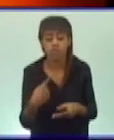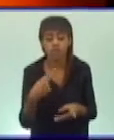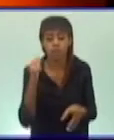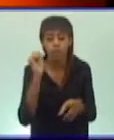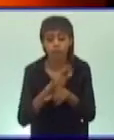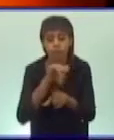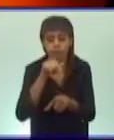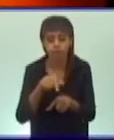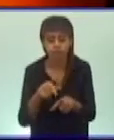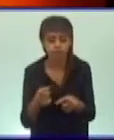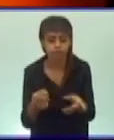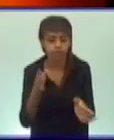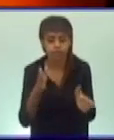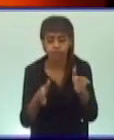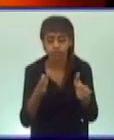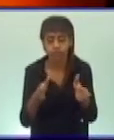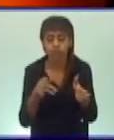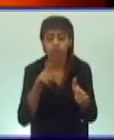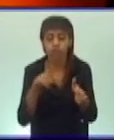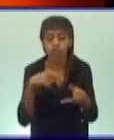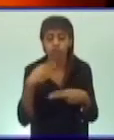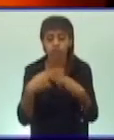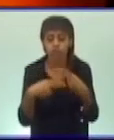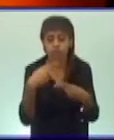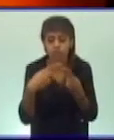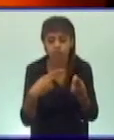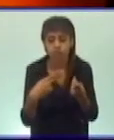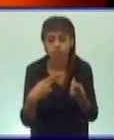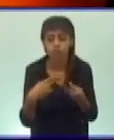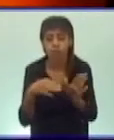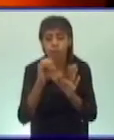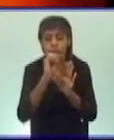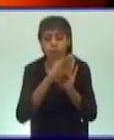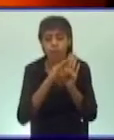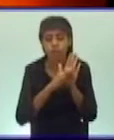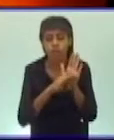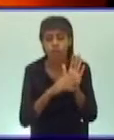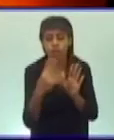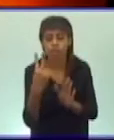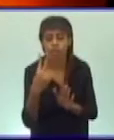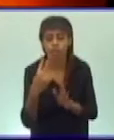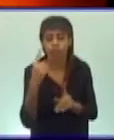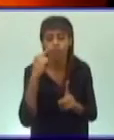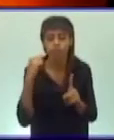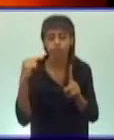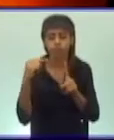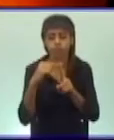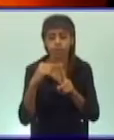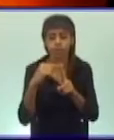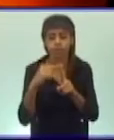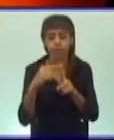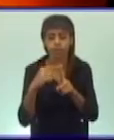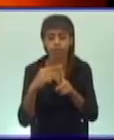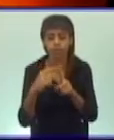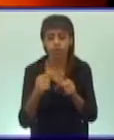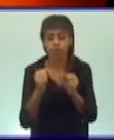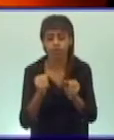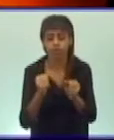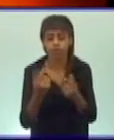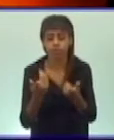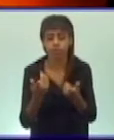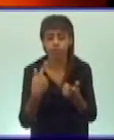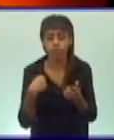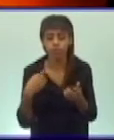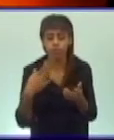a adoptar medidas que hicieron posible establecer dos principios básicos para poder pertenecer a esa